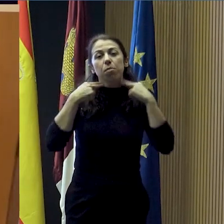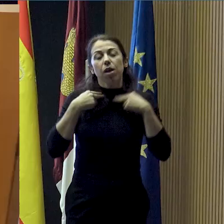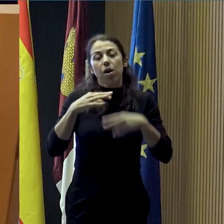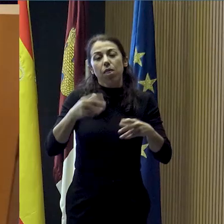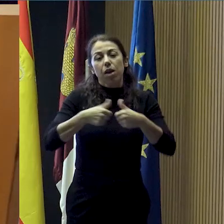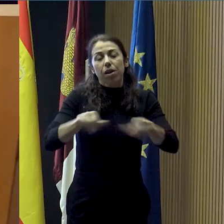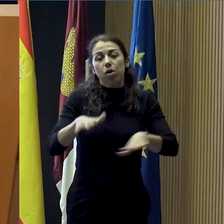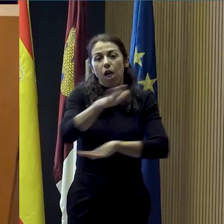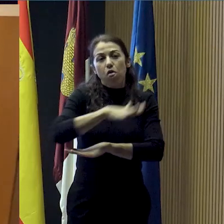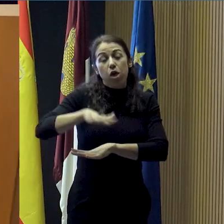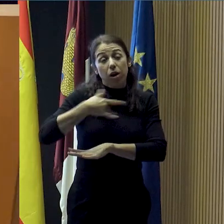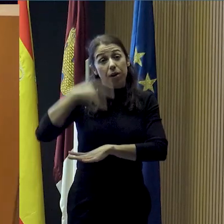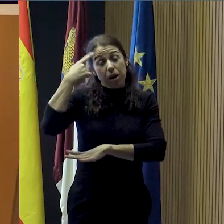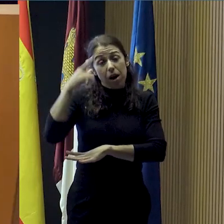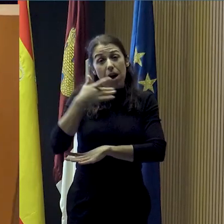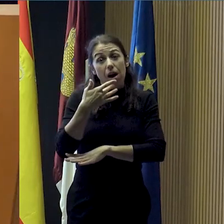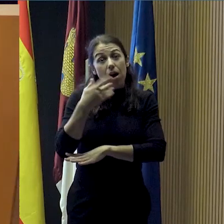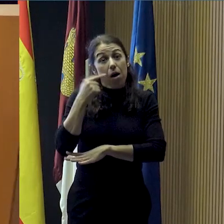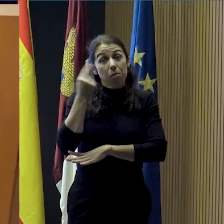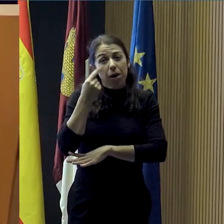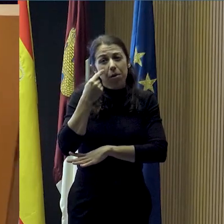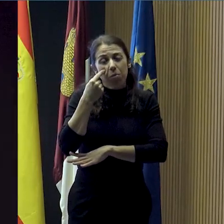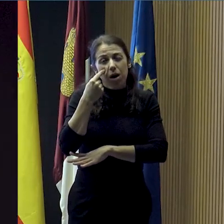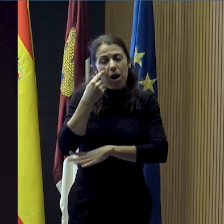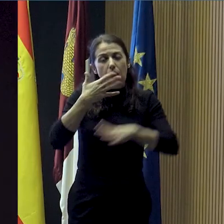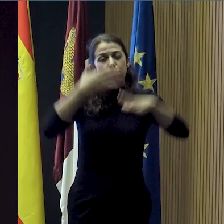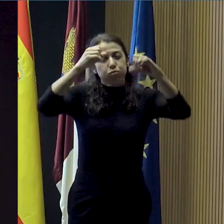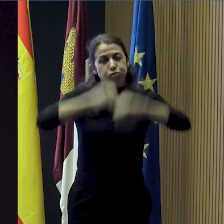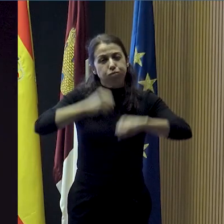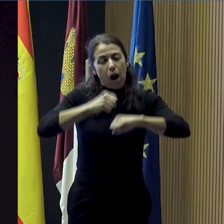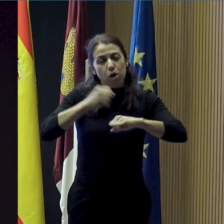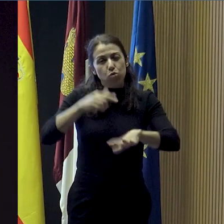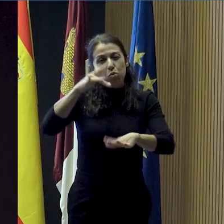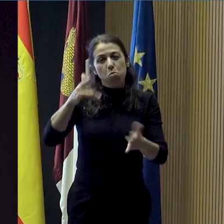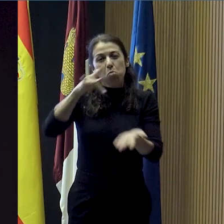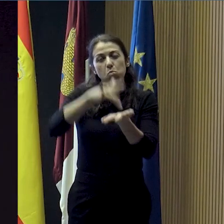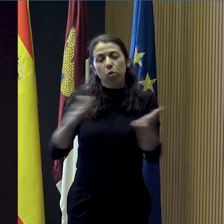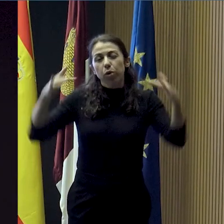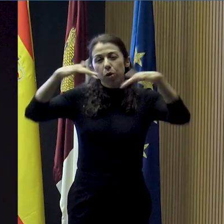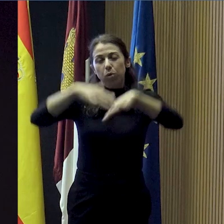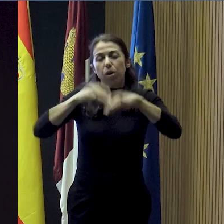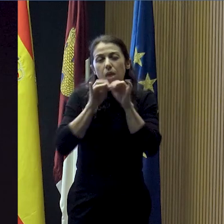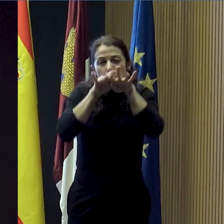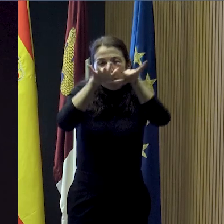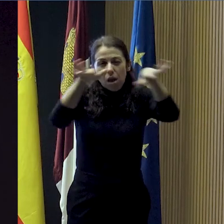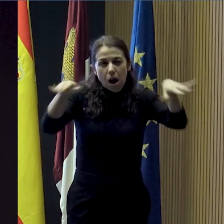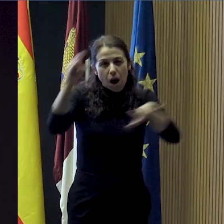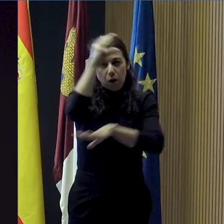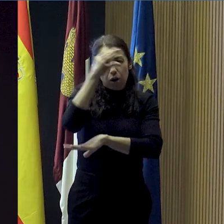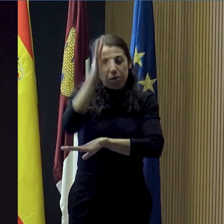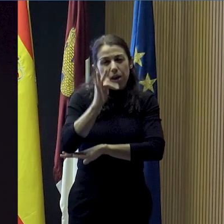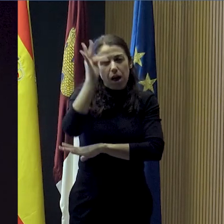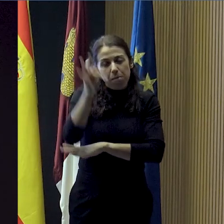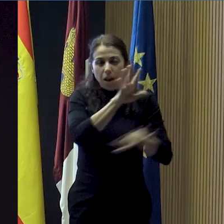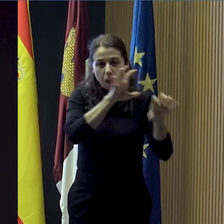un espacio, como ya estamos viendo, muy consolidado como punto de encuentro para la divulgación, para el conocimiento y